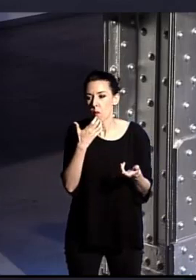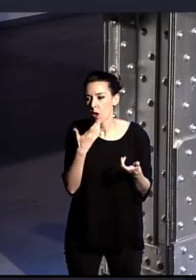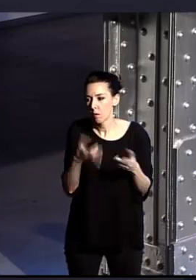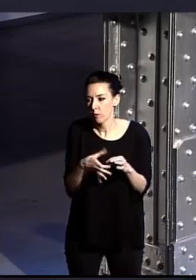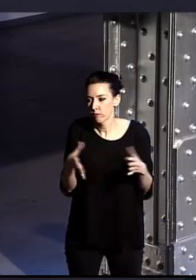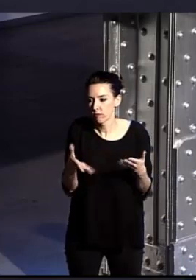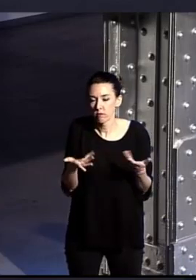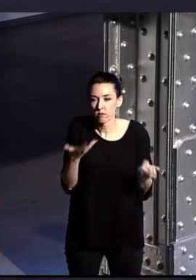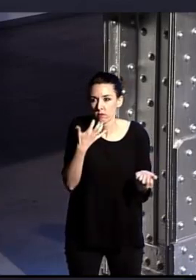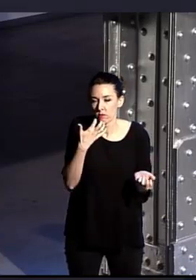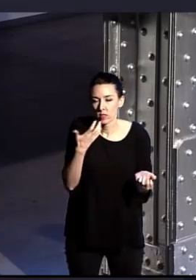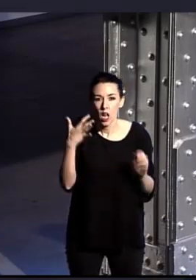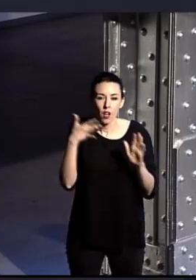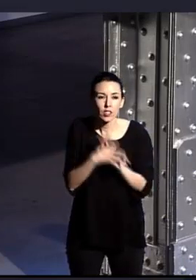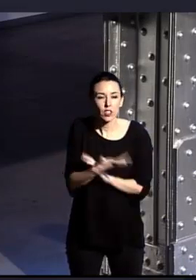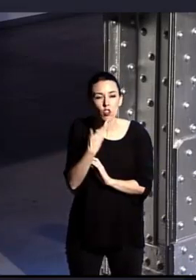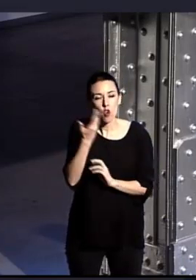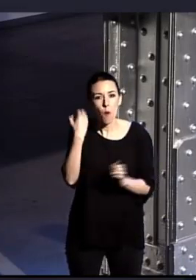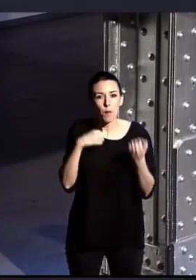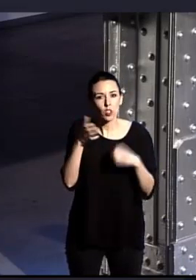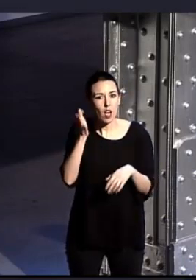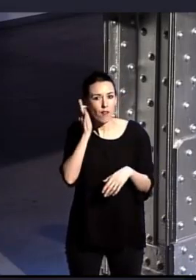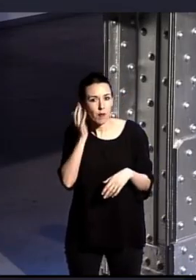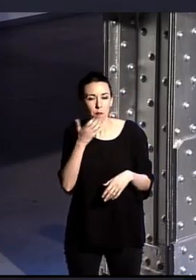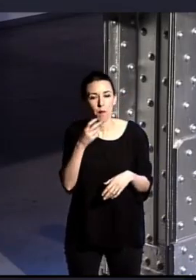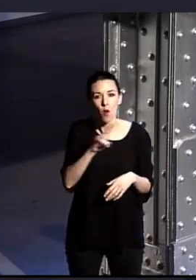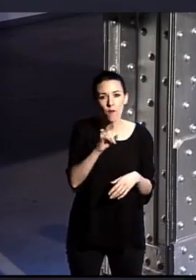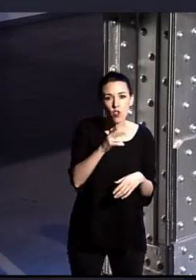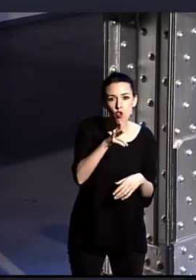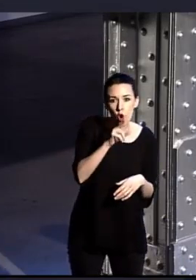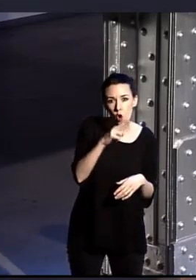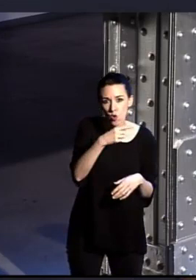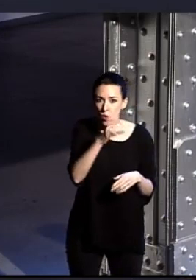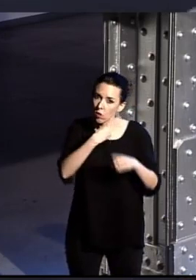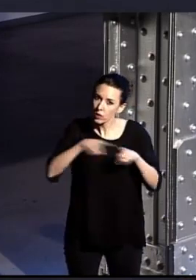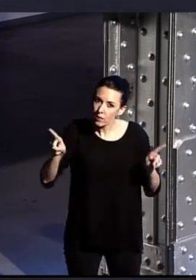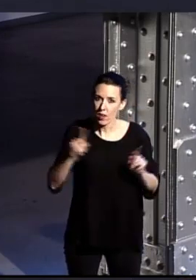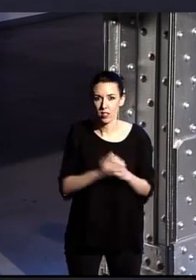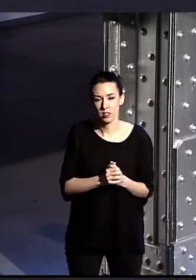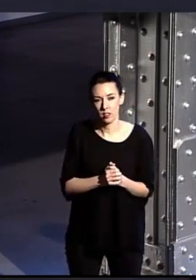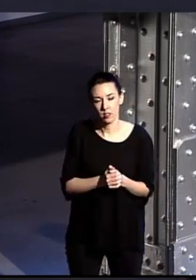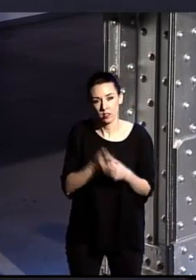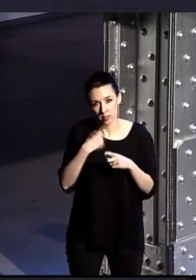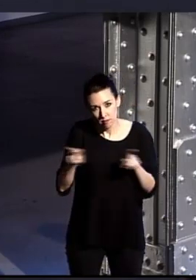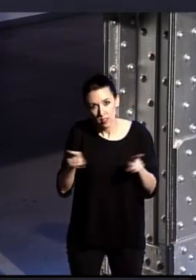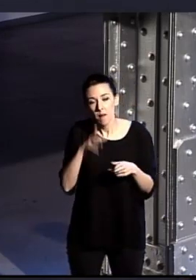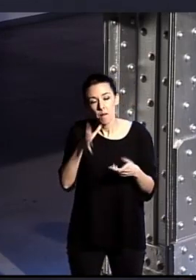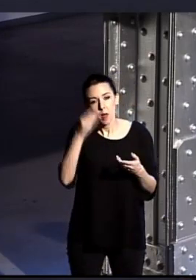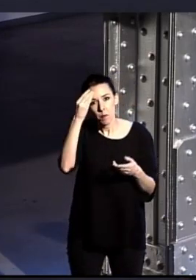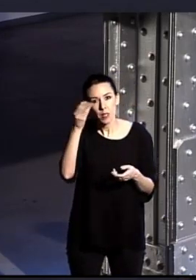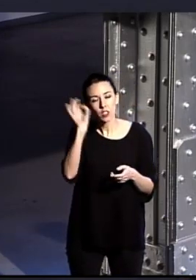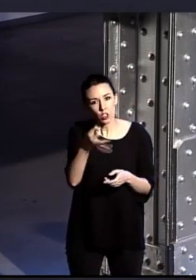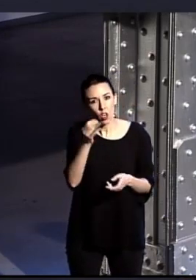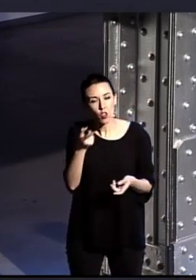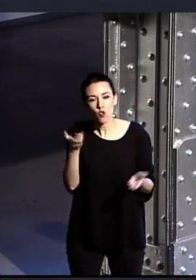una descripción de un personaje femenino en Víctor Hugo, es decir, eso es que son cosas totalmente distintas, ¿no? Pero yo efectivamente creo